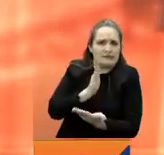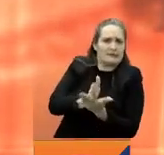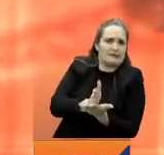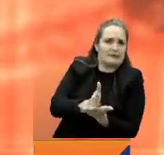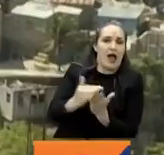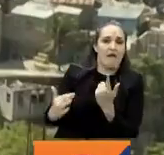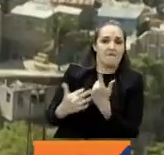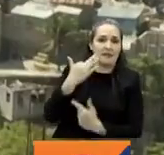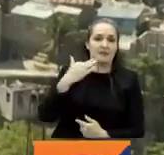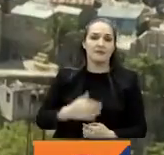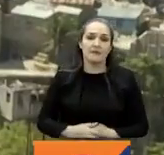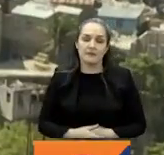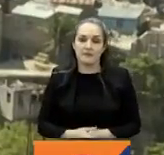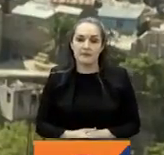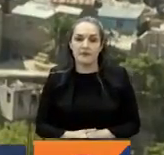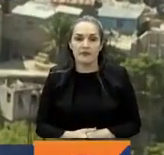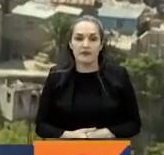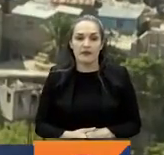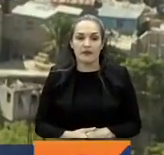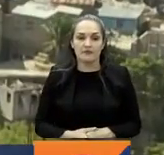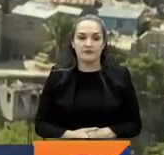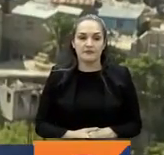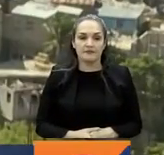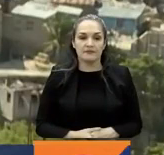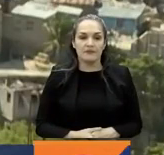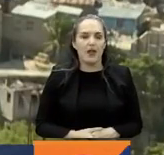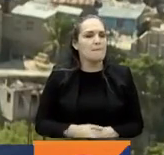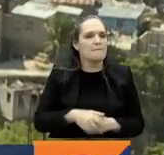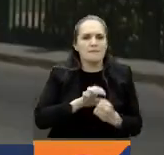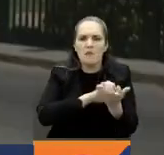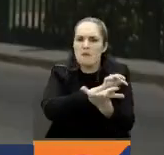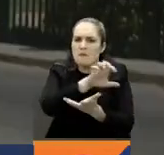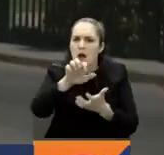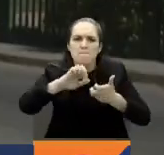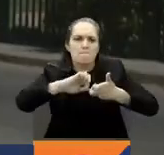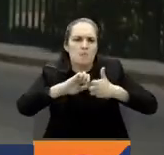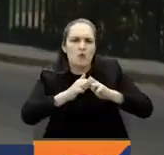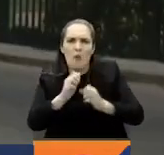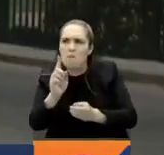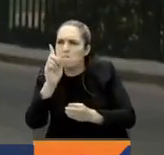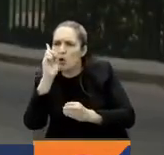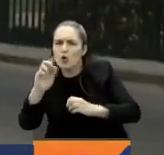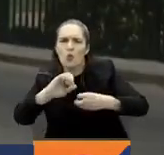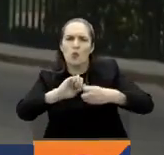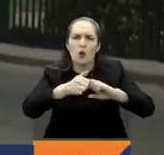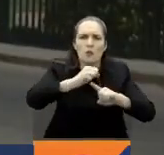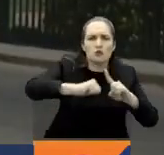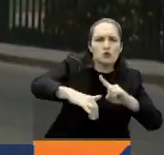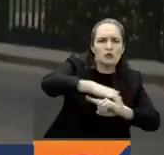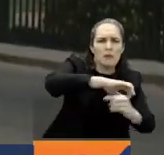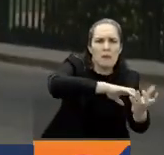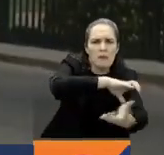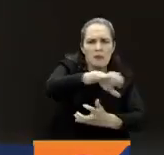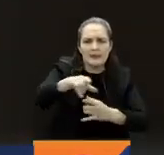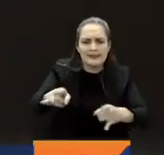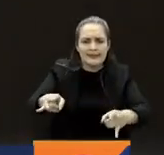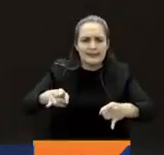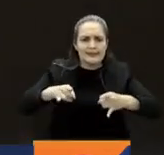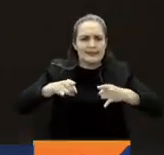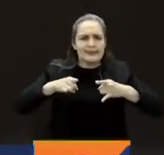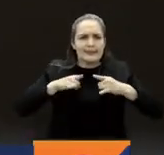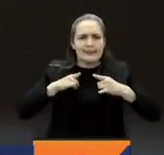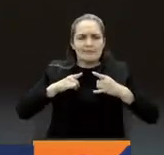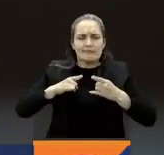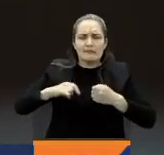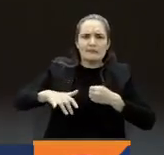haitiano. La inestabilidad política y social de Haití no solo se palpa en sus calles, también se refleja en hechos